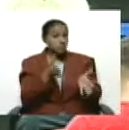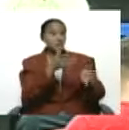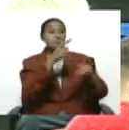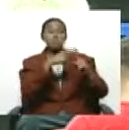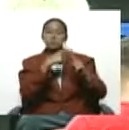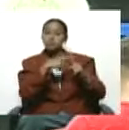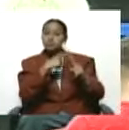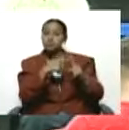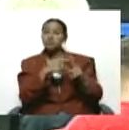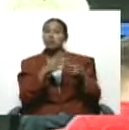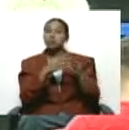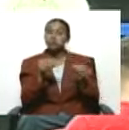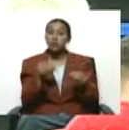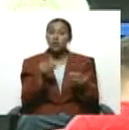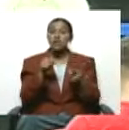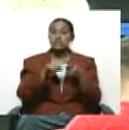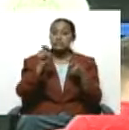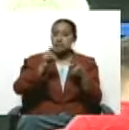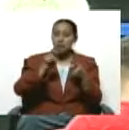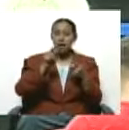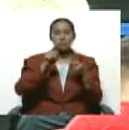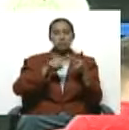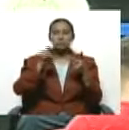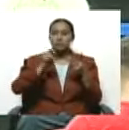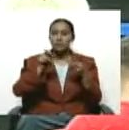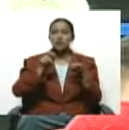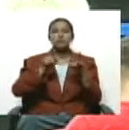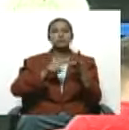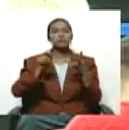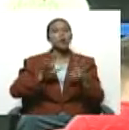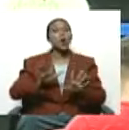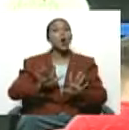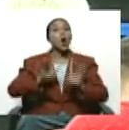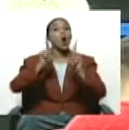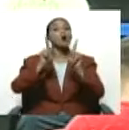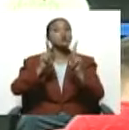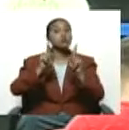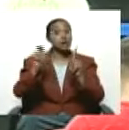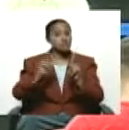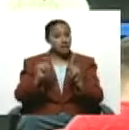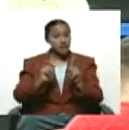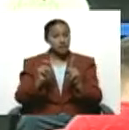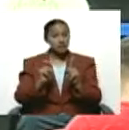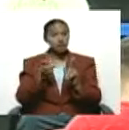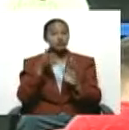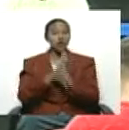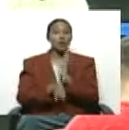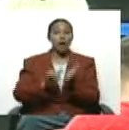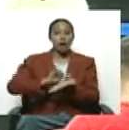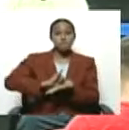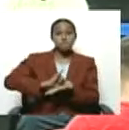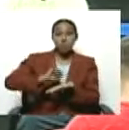Cantidad de trimestres, creo que son 11 trimestres con crecimiento. La inflación